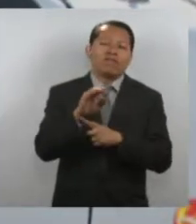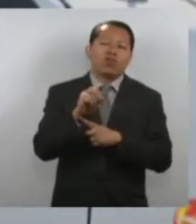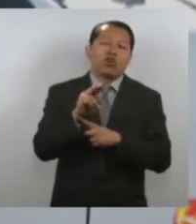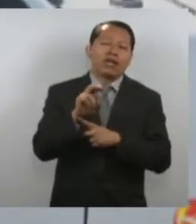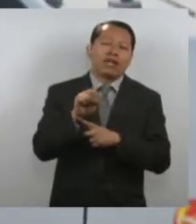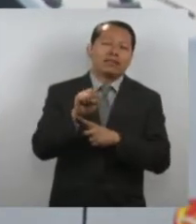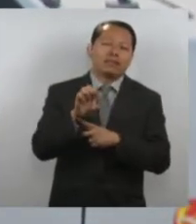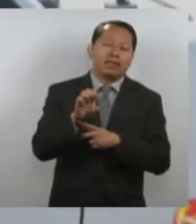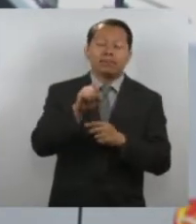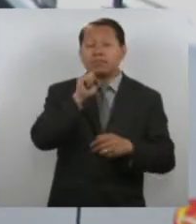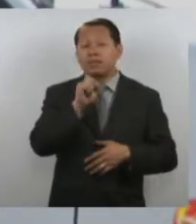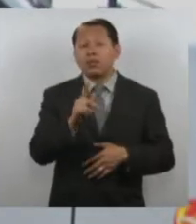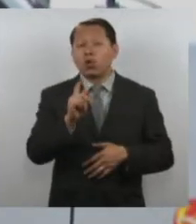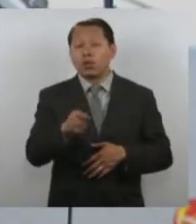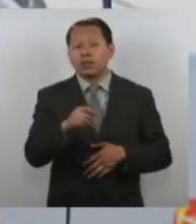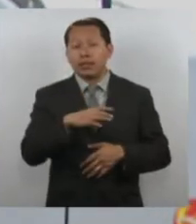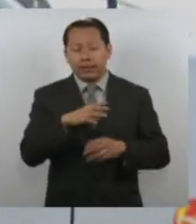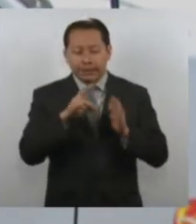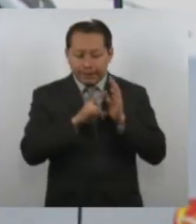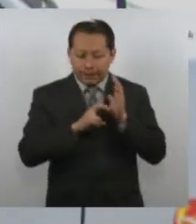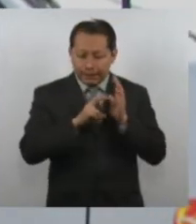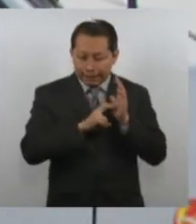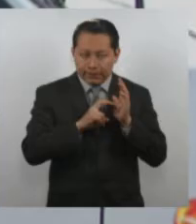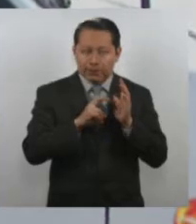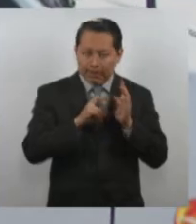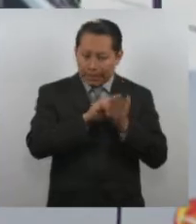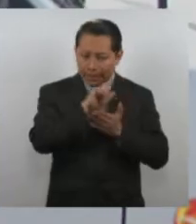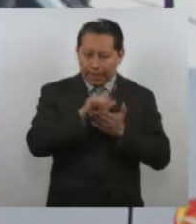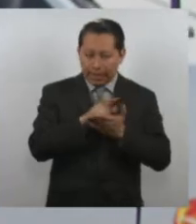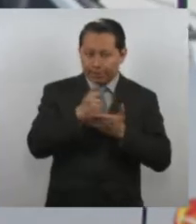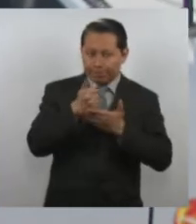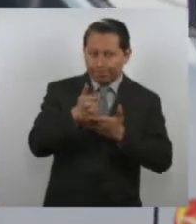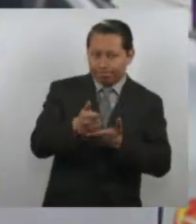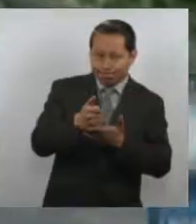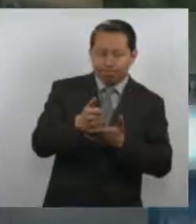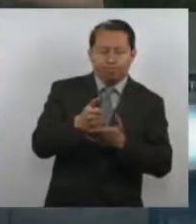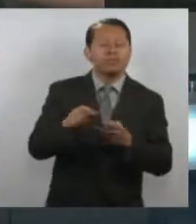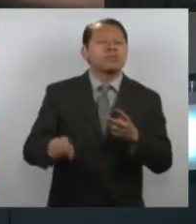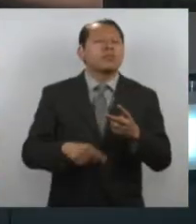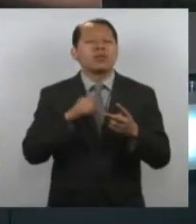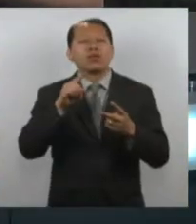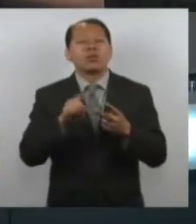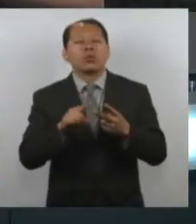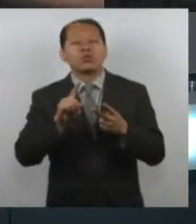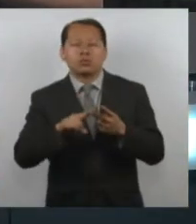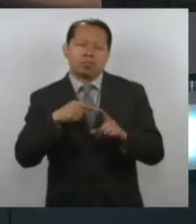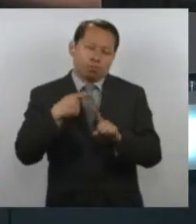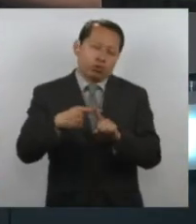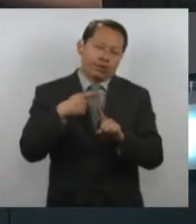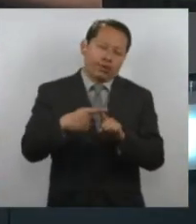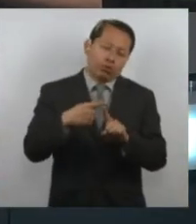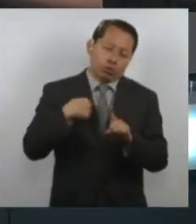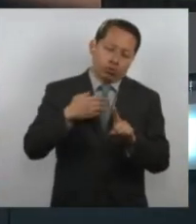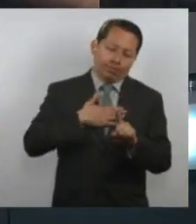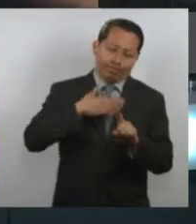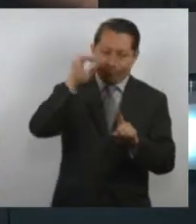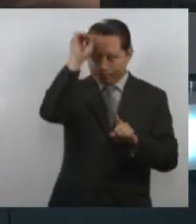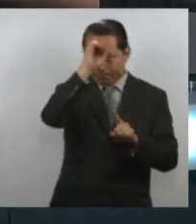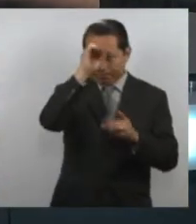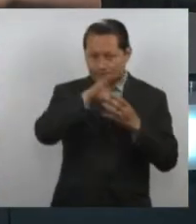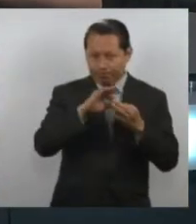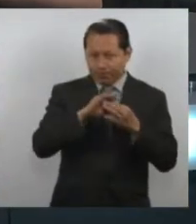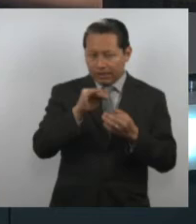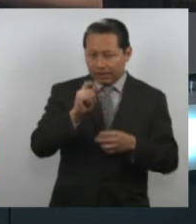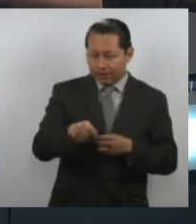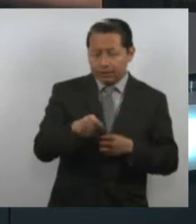presupuestal conseguida en esas reformas sería una buena noticia. Un segundo aspecto positivo que veo, Laxman, es que por fin